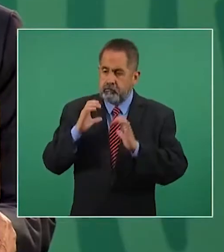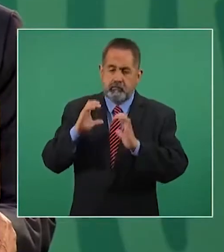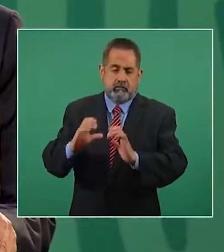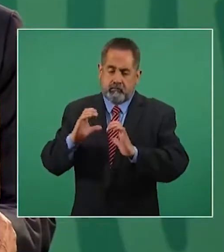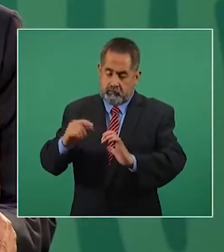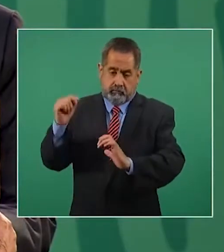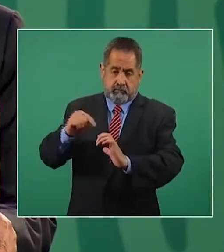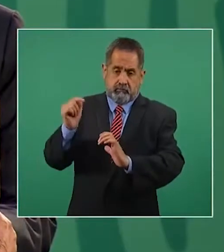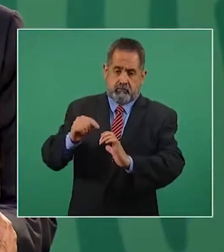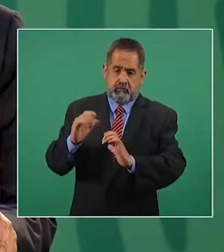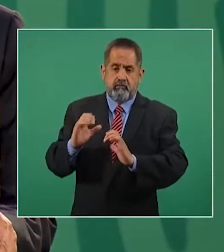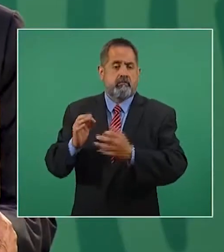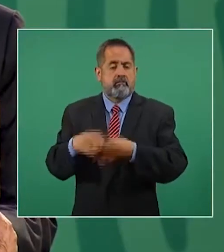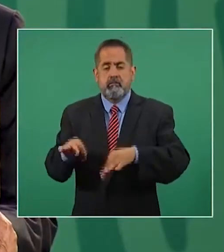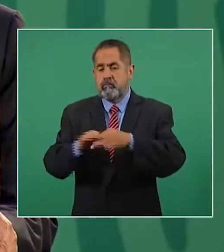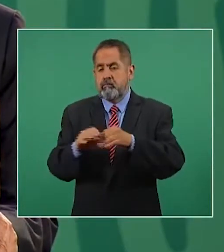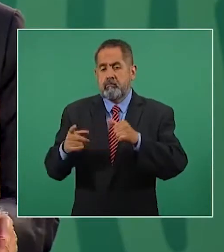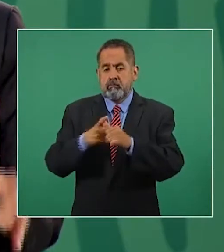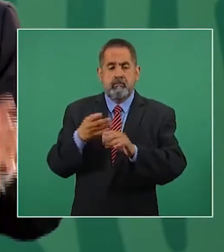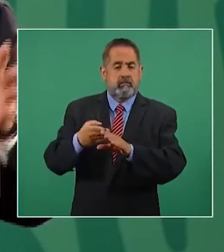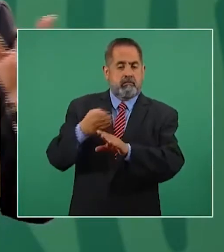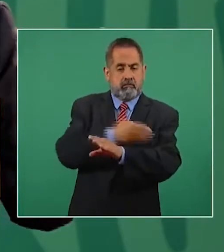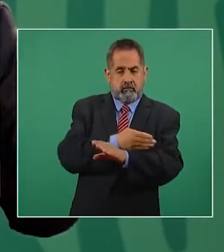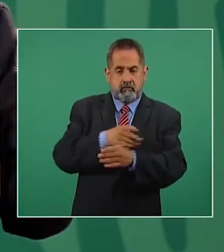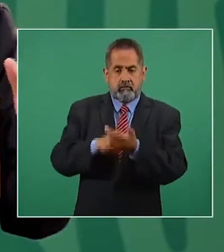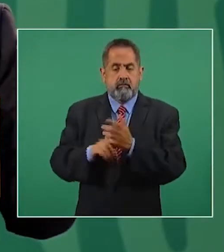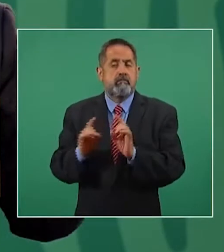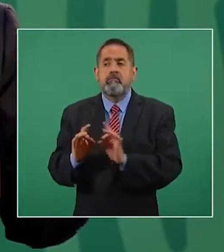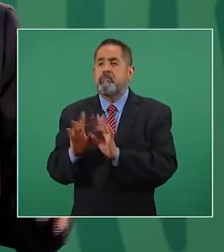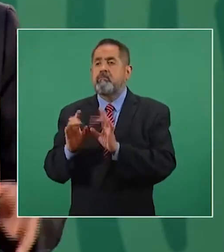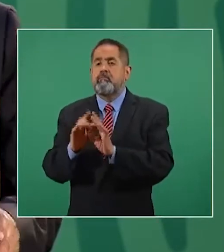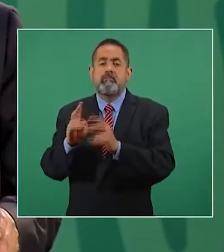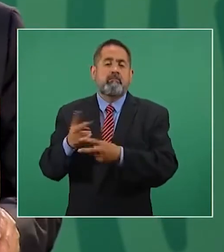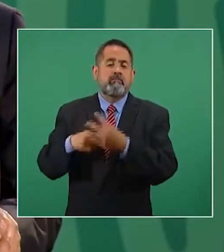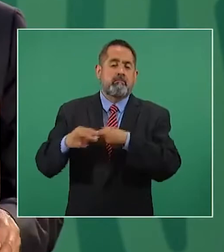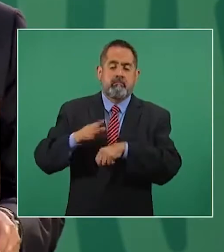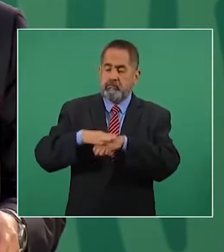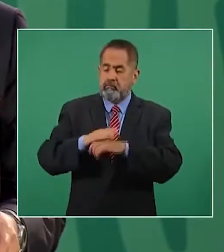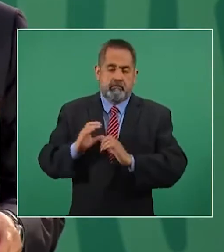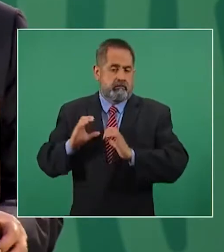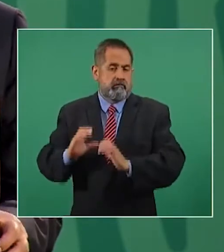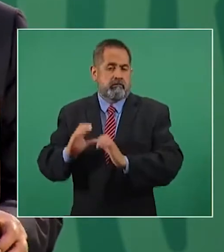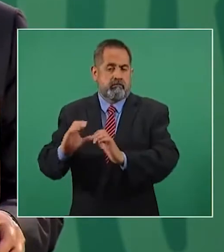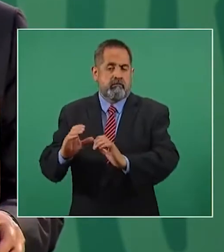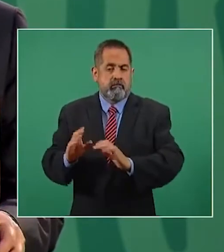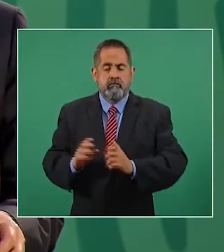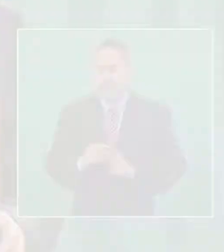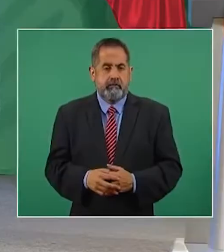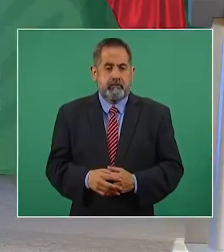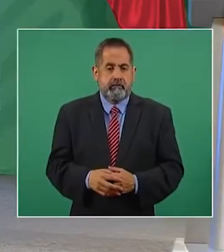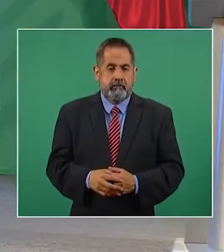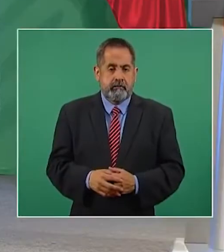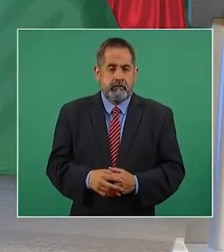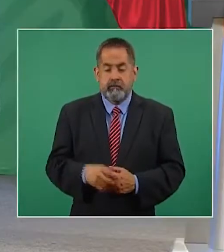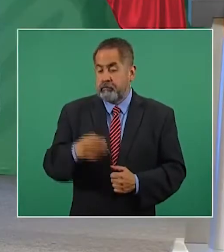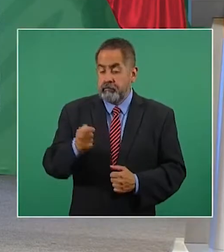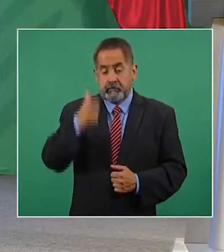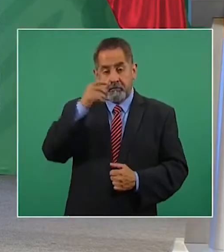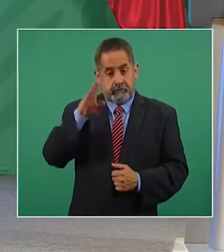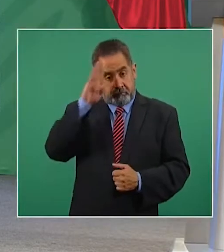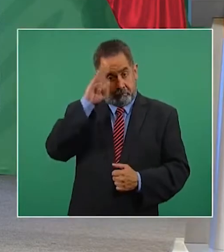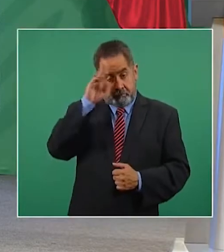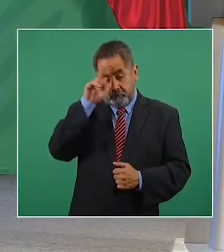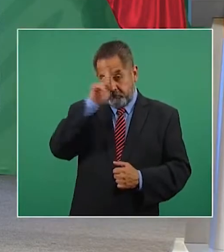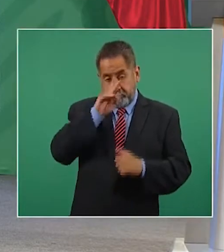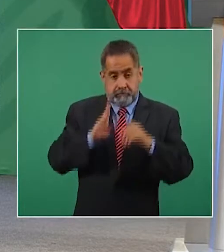ante una situación delicada. Al señalar que este